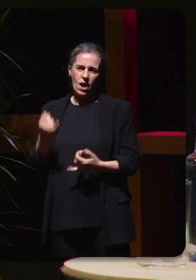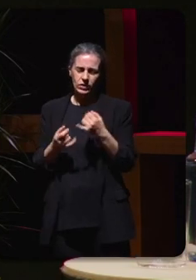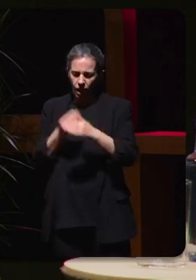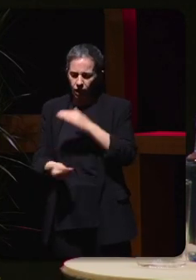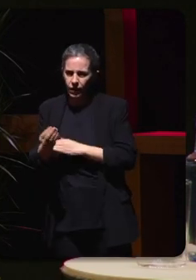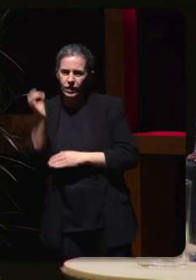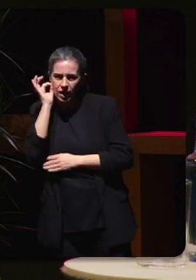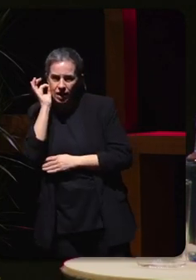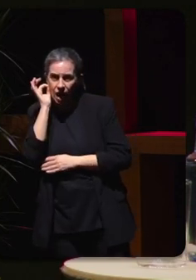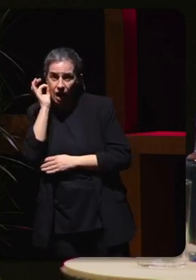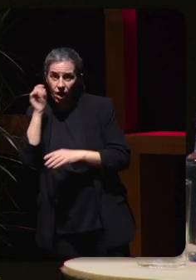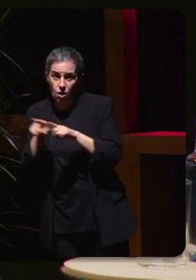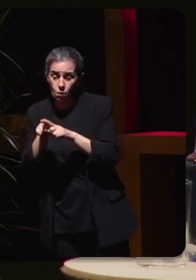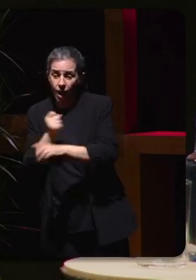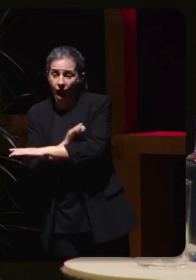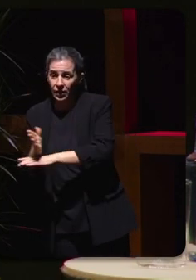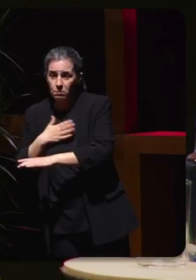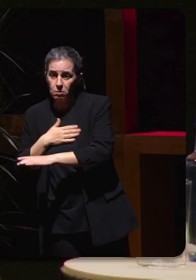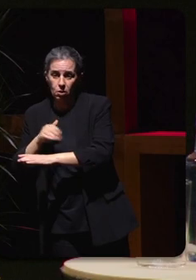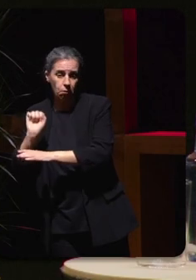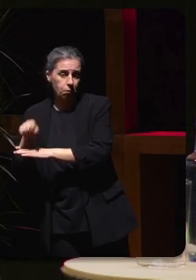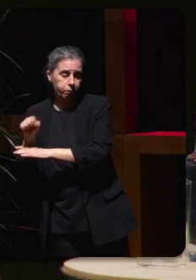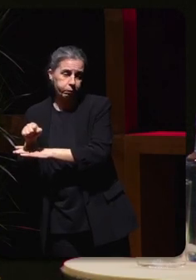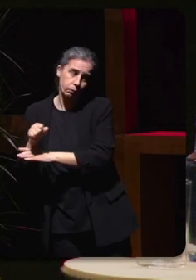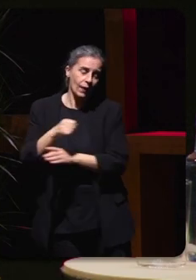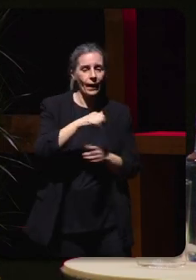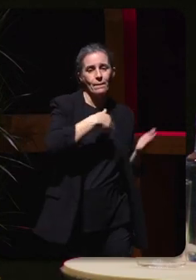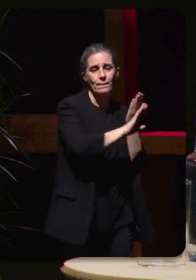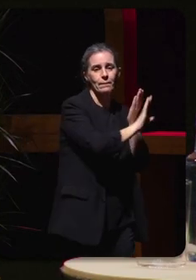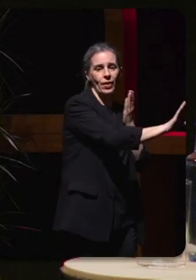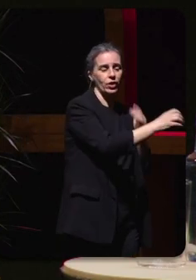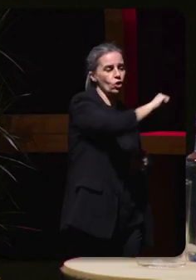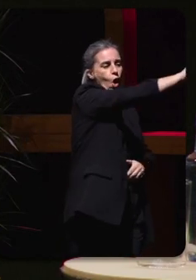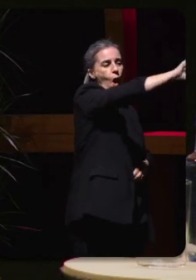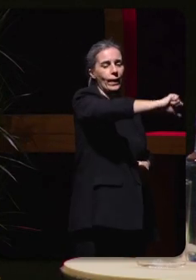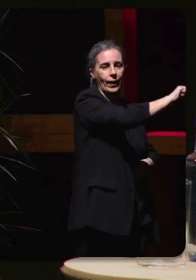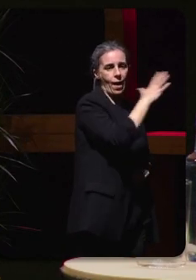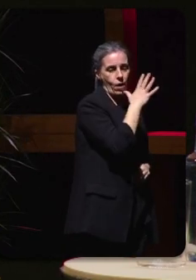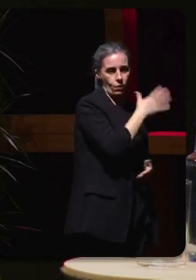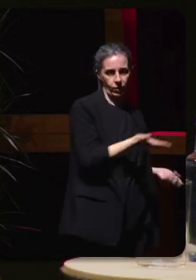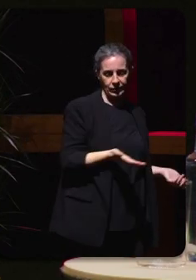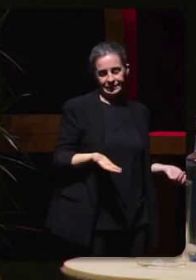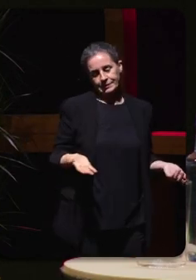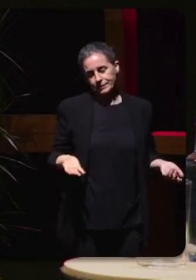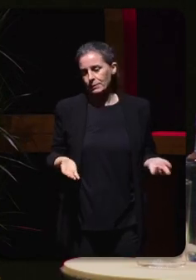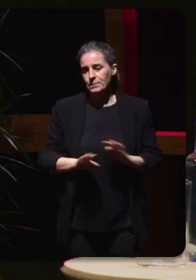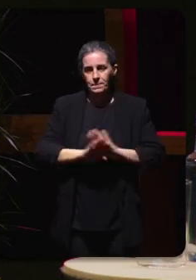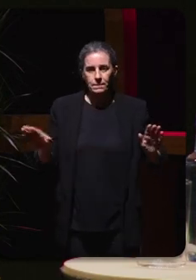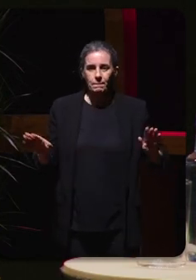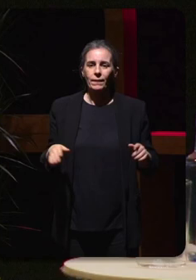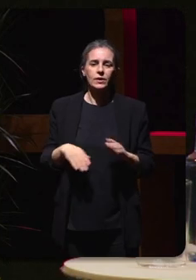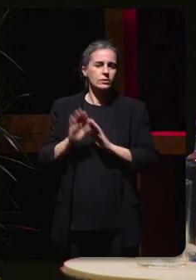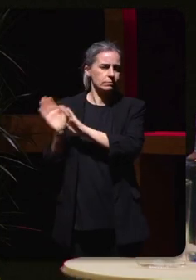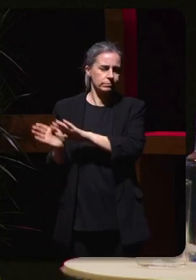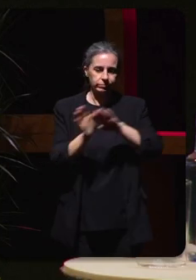vecino. Y entonces, ¿que para qué vamos a molestarnos, ¿no? Bueno, entonces salto, para no extenderme en todo esto, porque sería